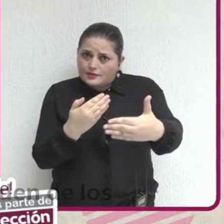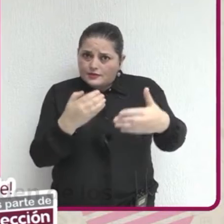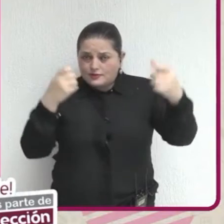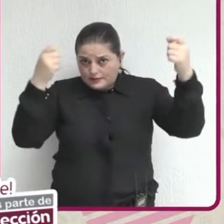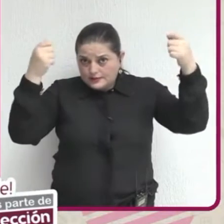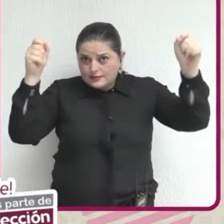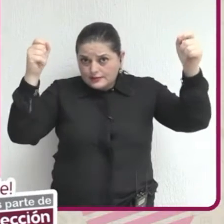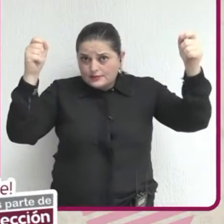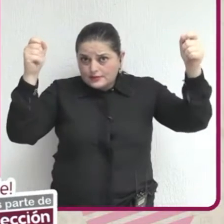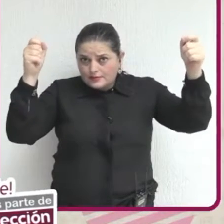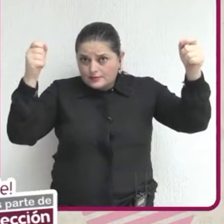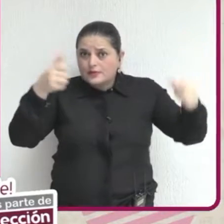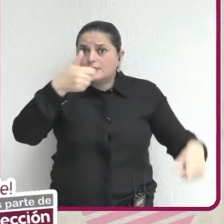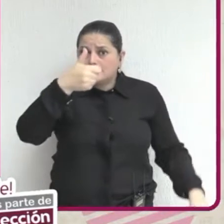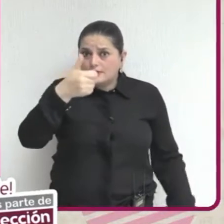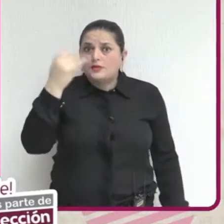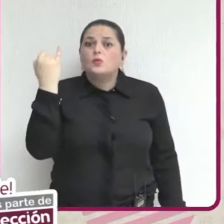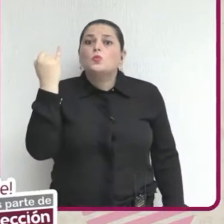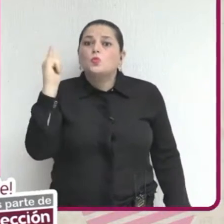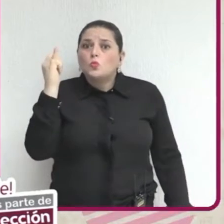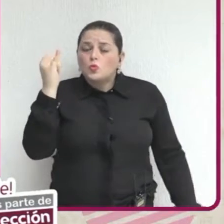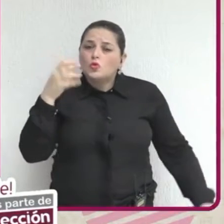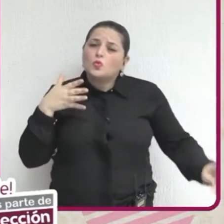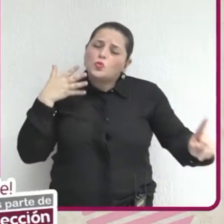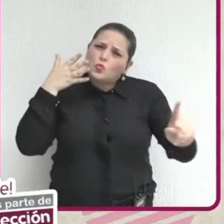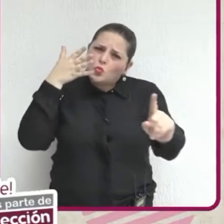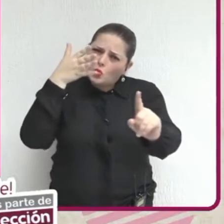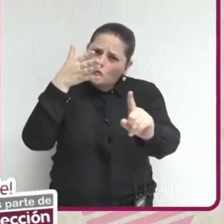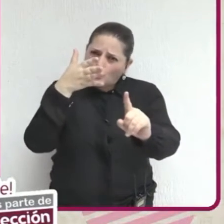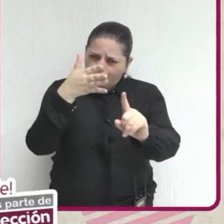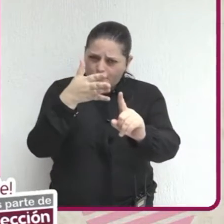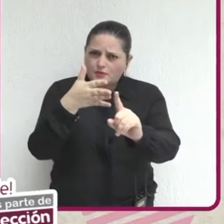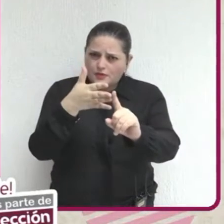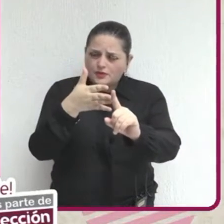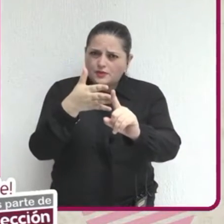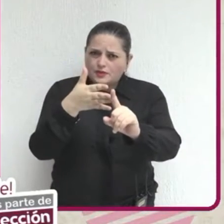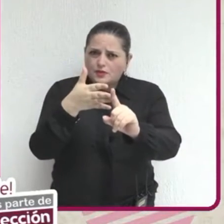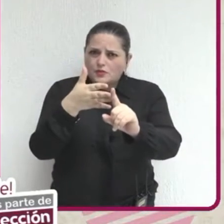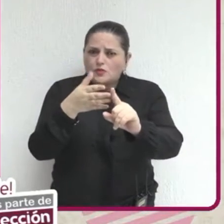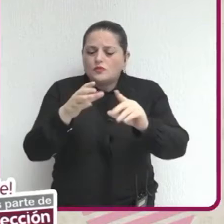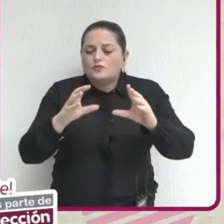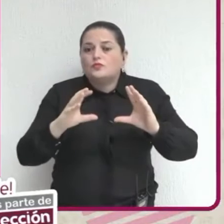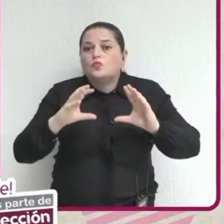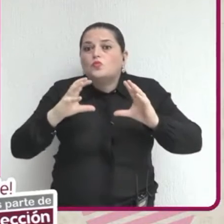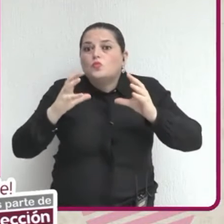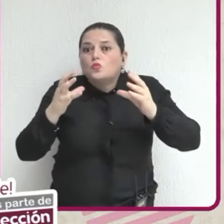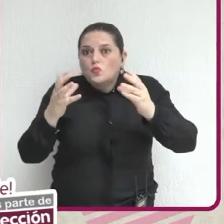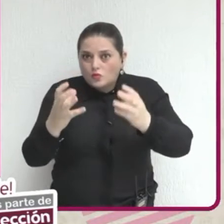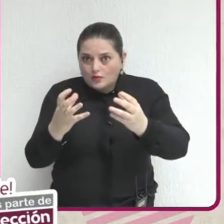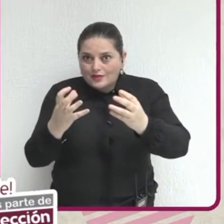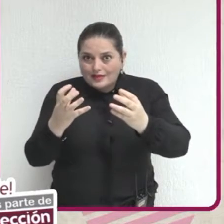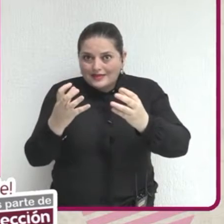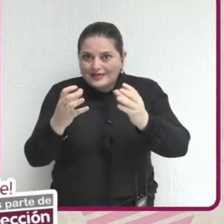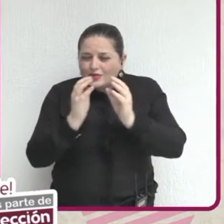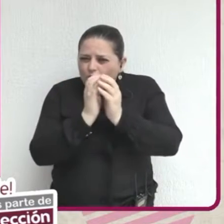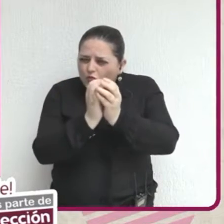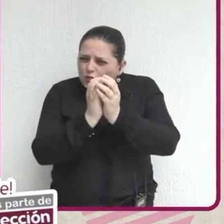con la finalidad de que sea justamente el azar el que determine la preferencia